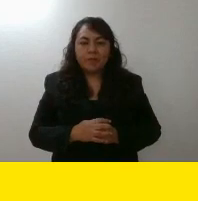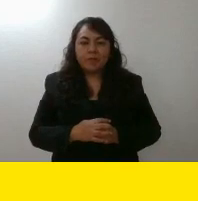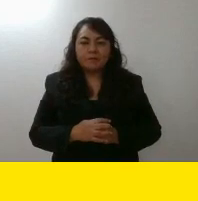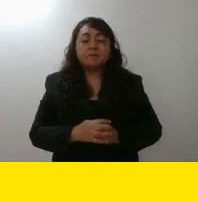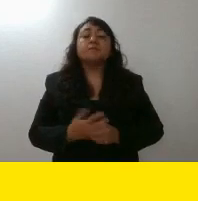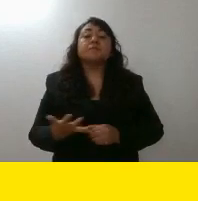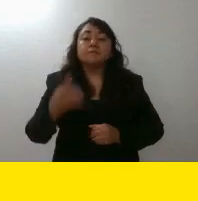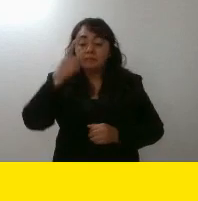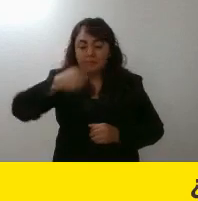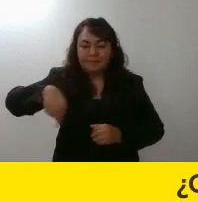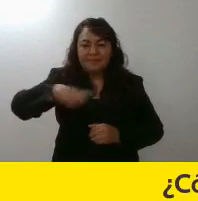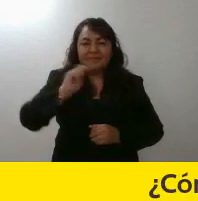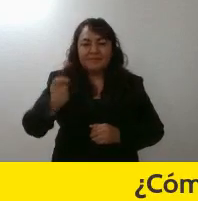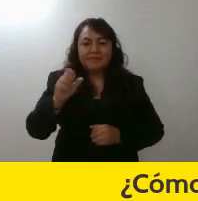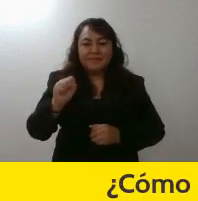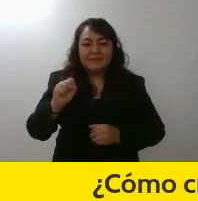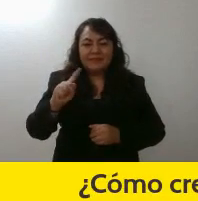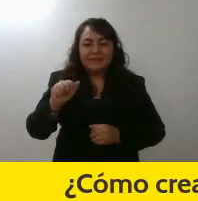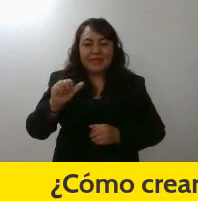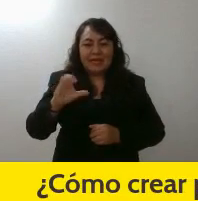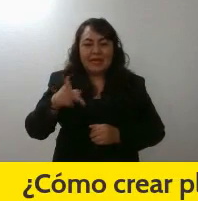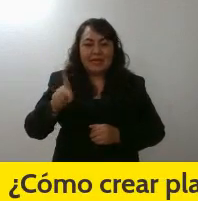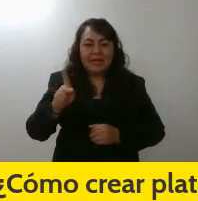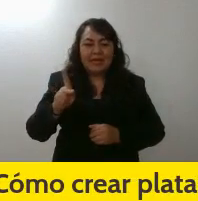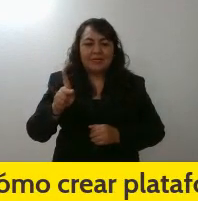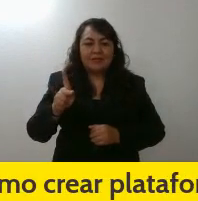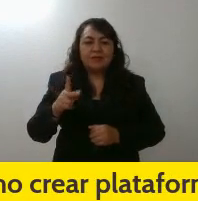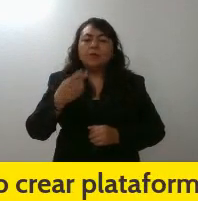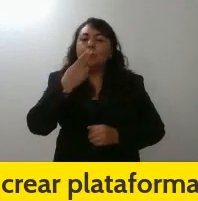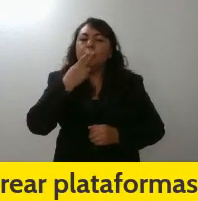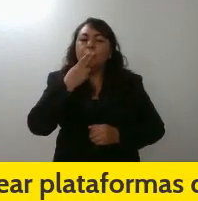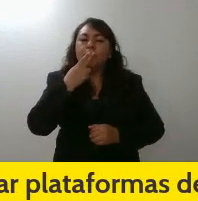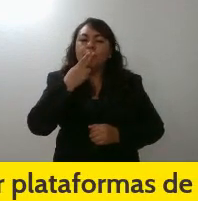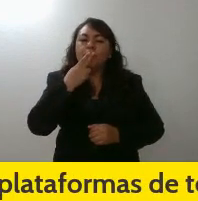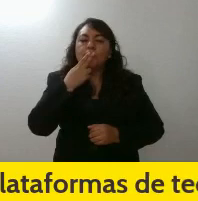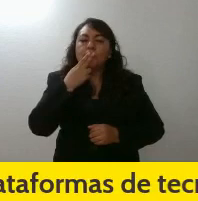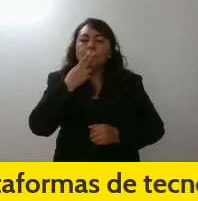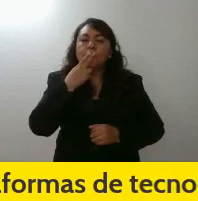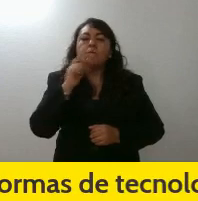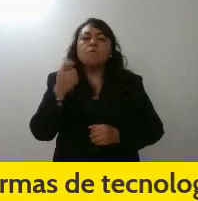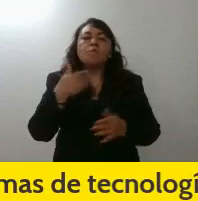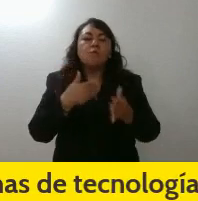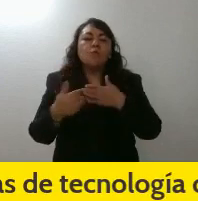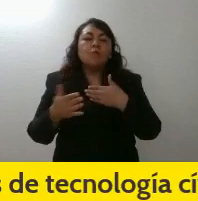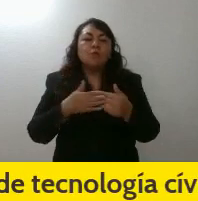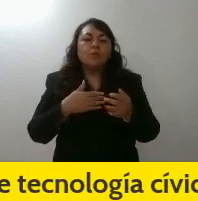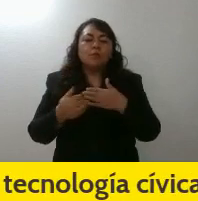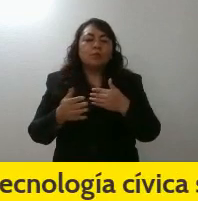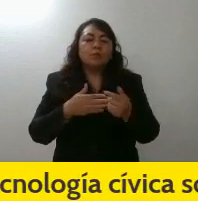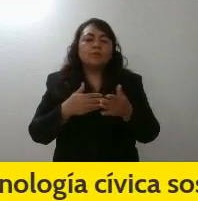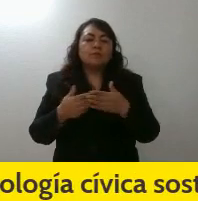para el stack que se usó, se usó un stack actualizado como